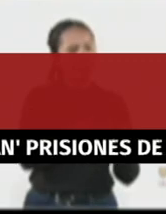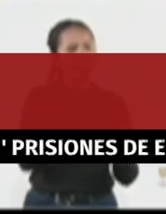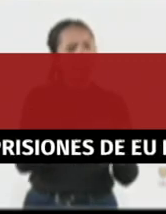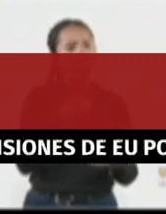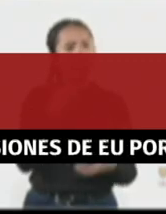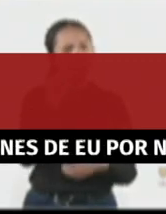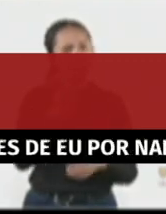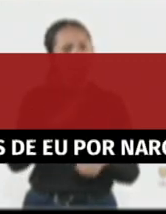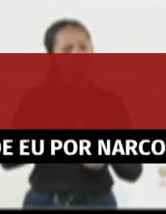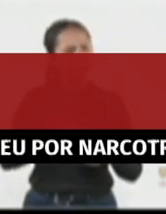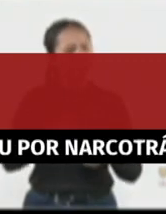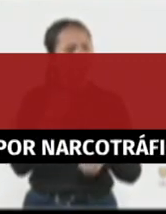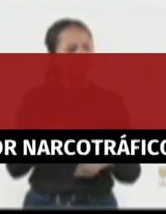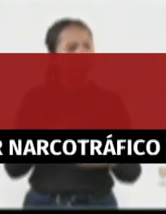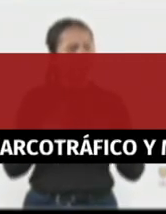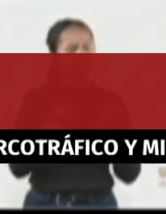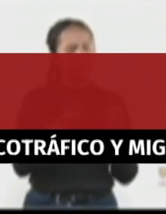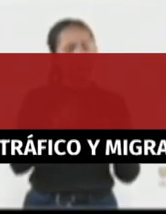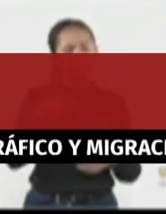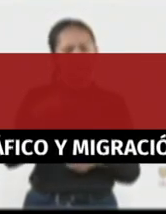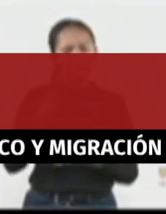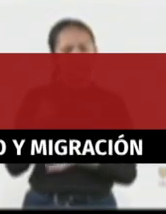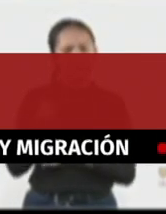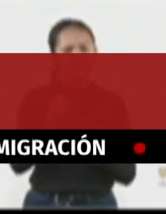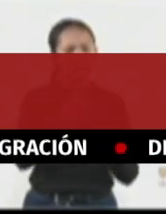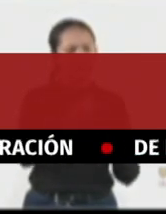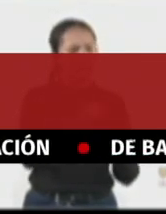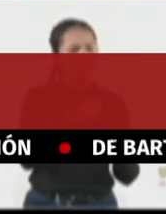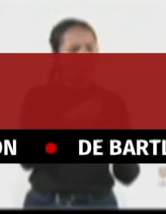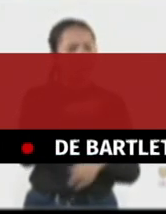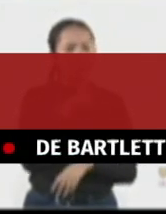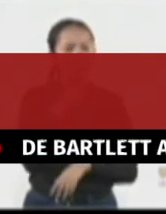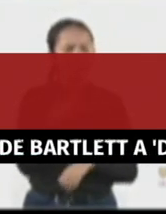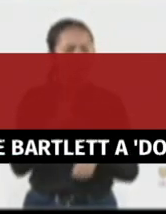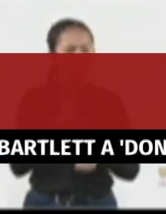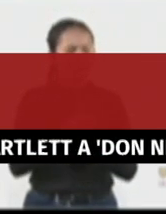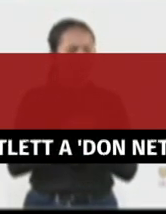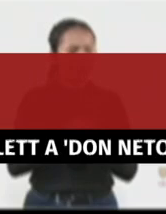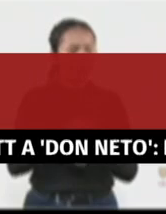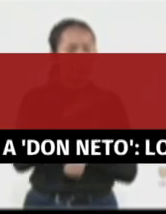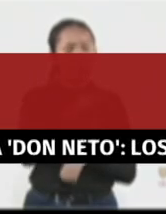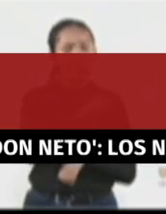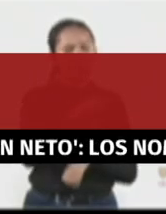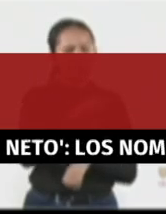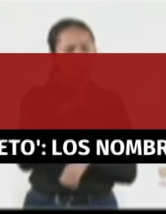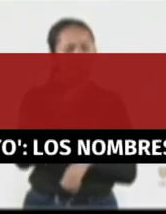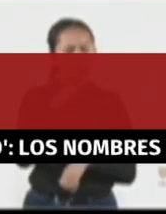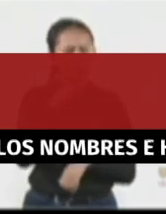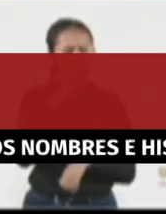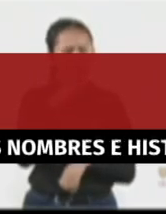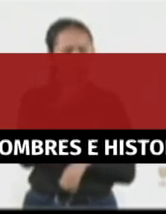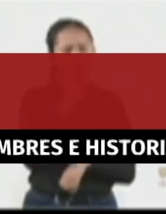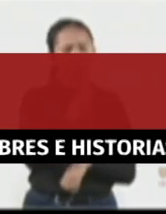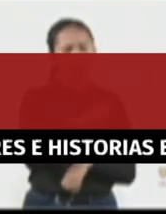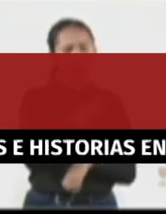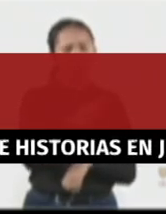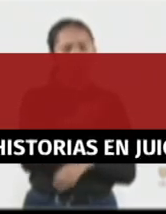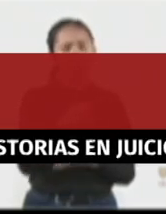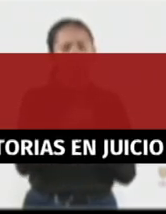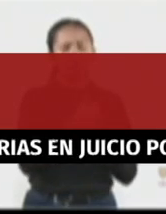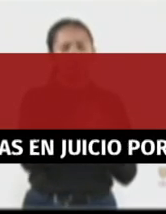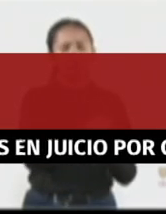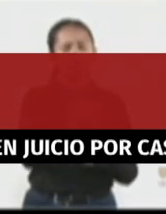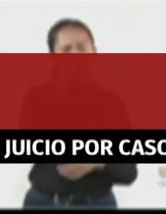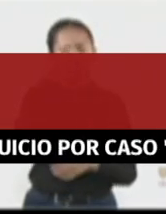más, pero por lo menos es un apoyo económico que les permite solventar a sus madres principalmente, que puedan